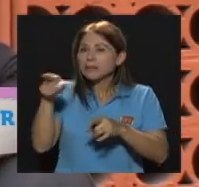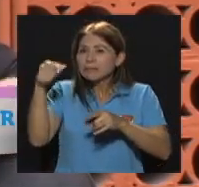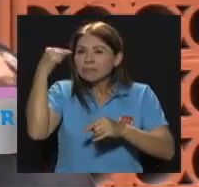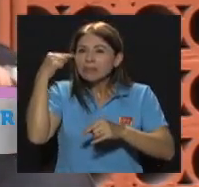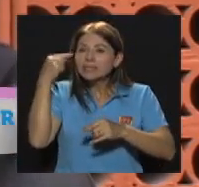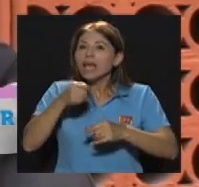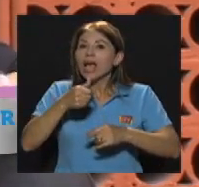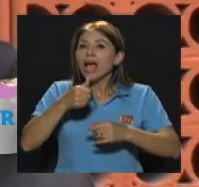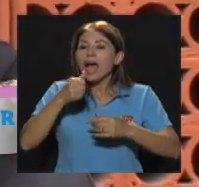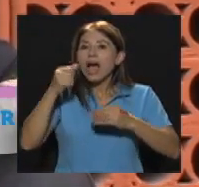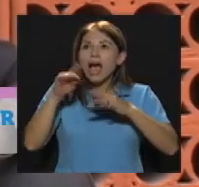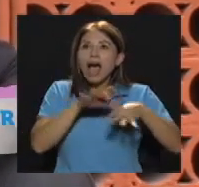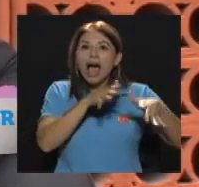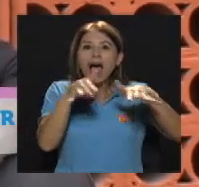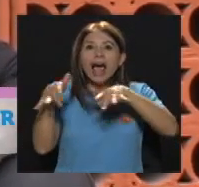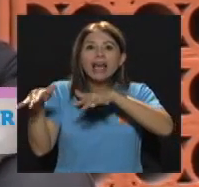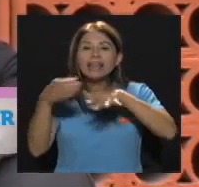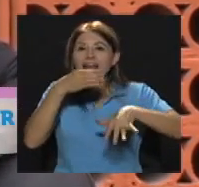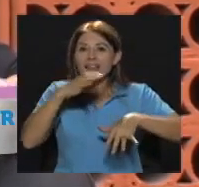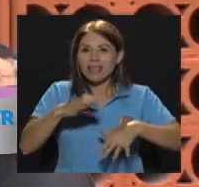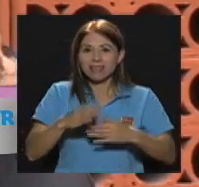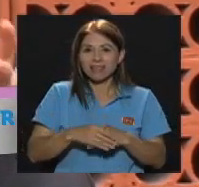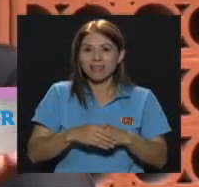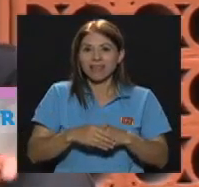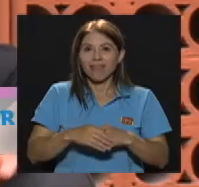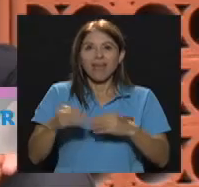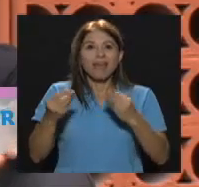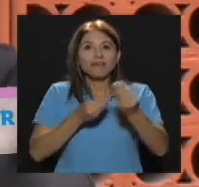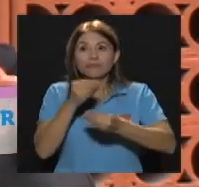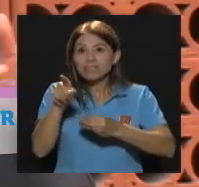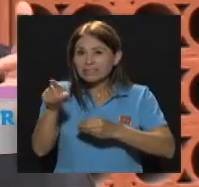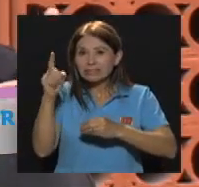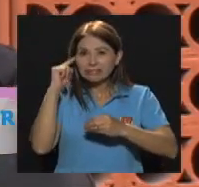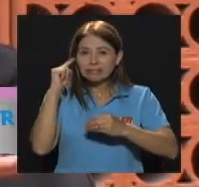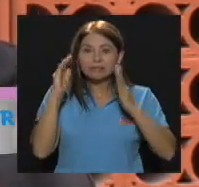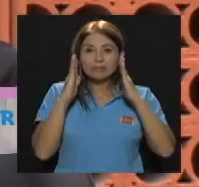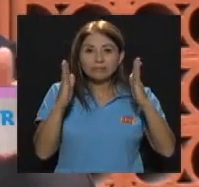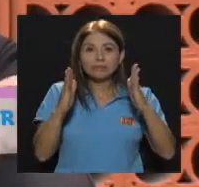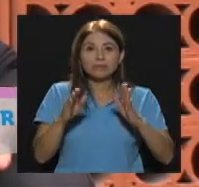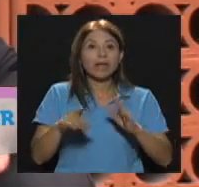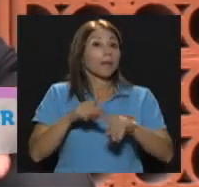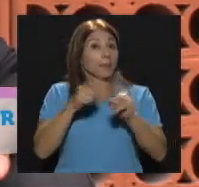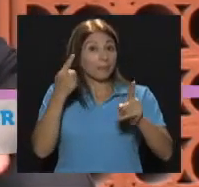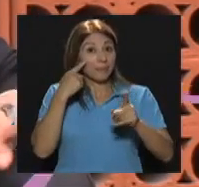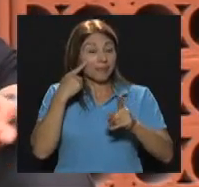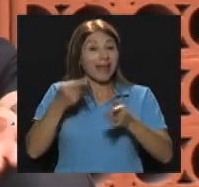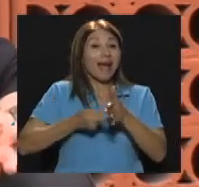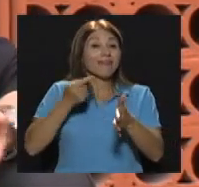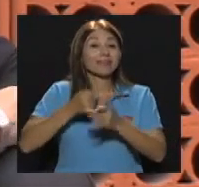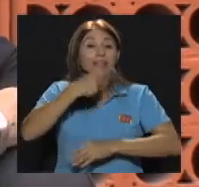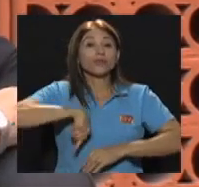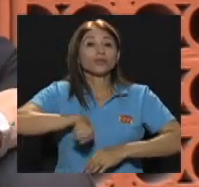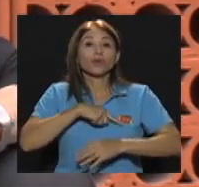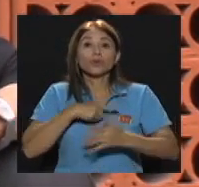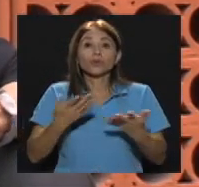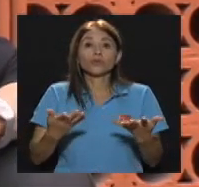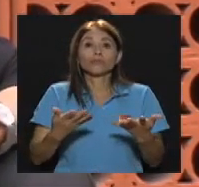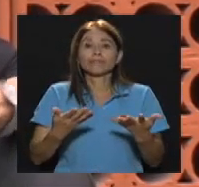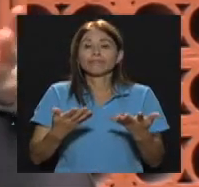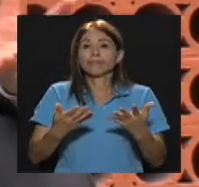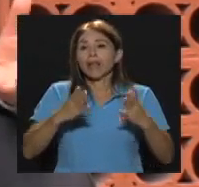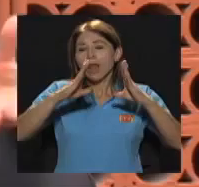casa, sáqueme el aire viciado, ¿verdad?, deme las habitaciones que es donde pasamos toda la noche, ¿verdad?, pasamos 8 horas durmiendo,